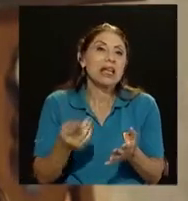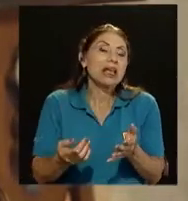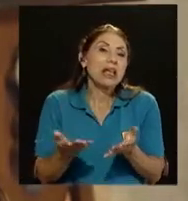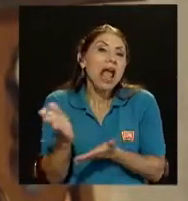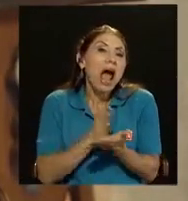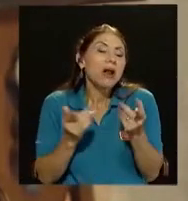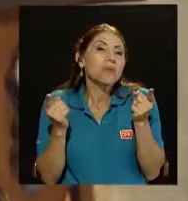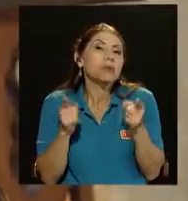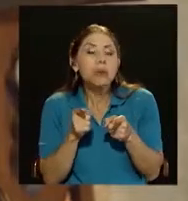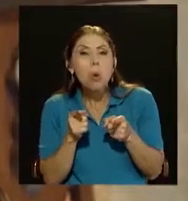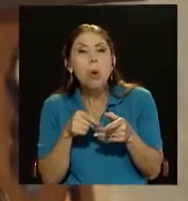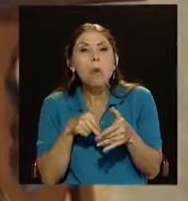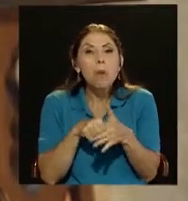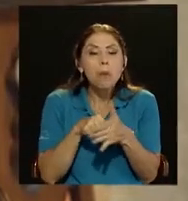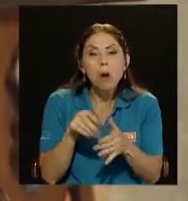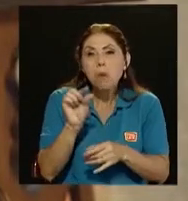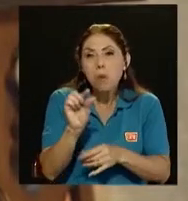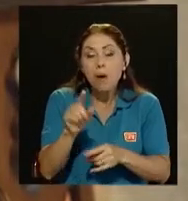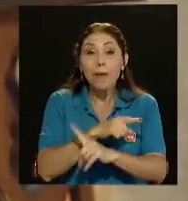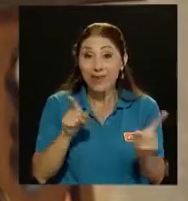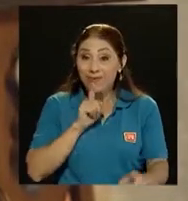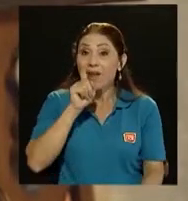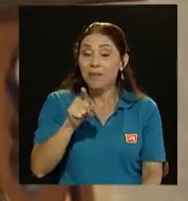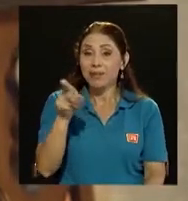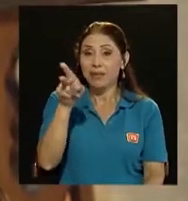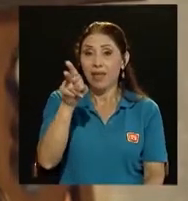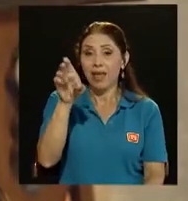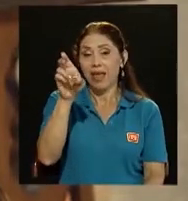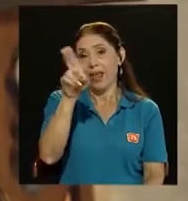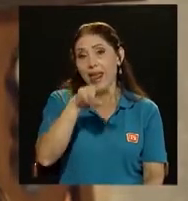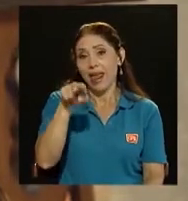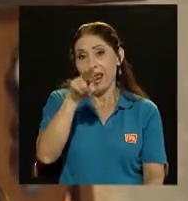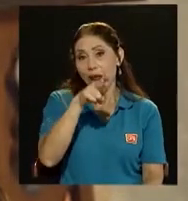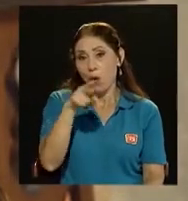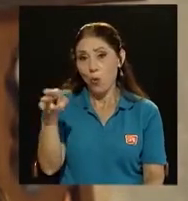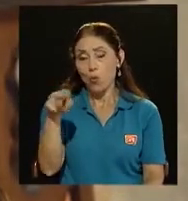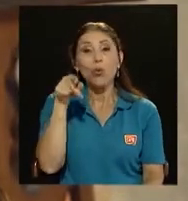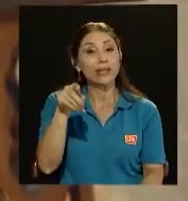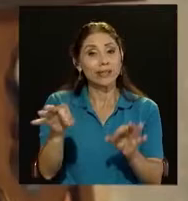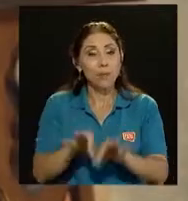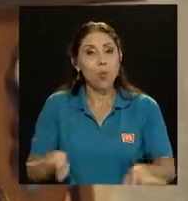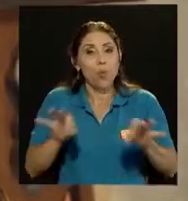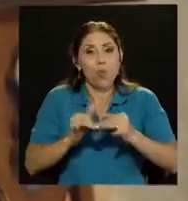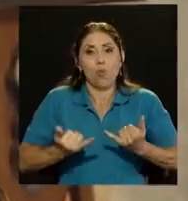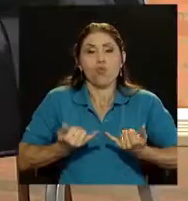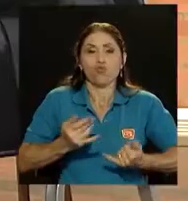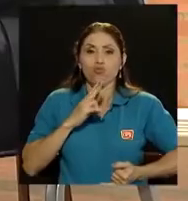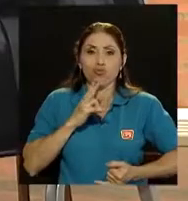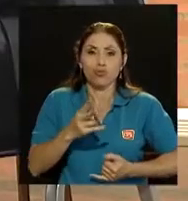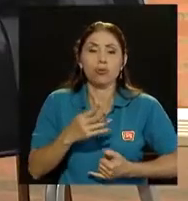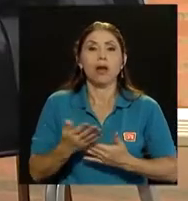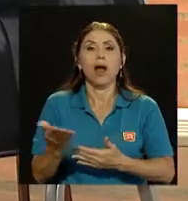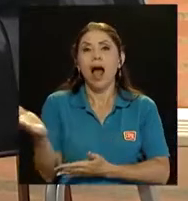el euro es una realidad importante que algunas gentes, cuando se pensaba